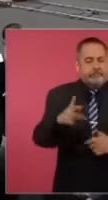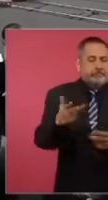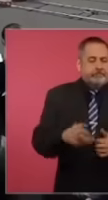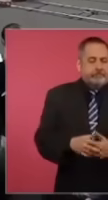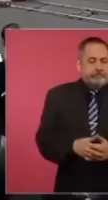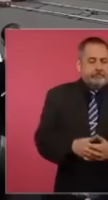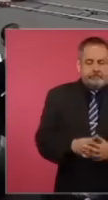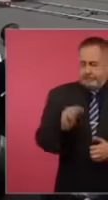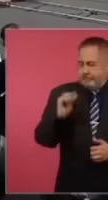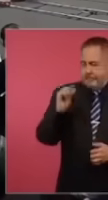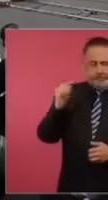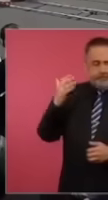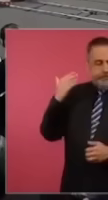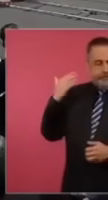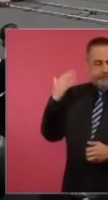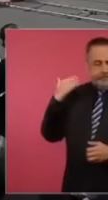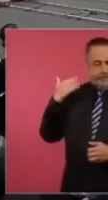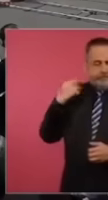hace poco,